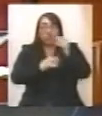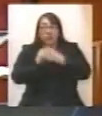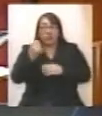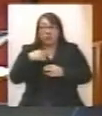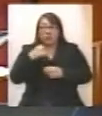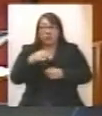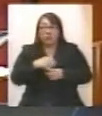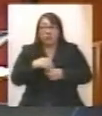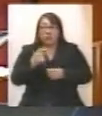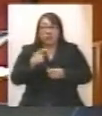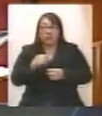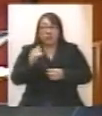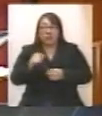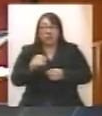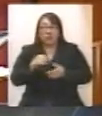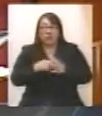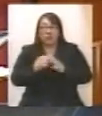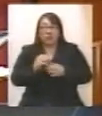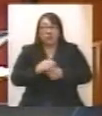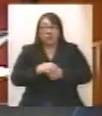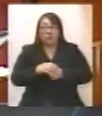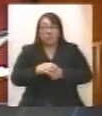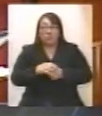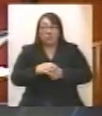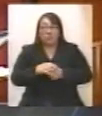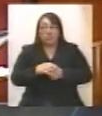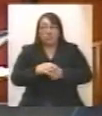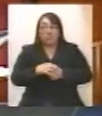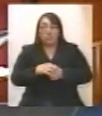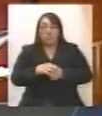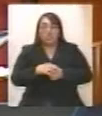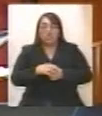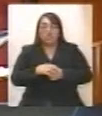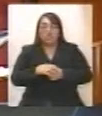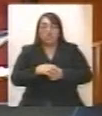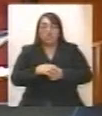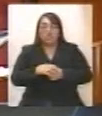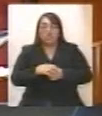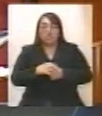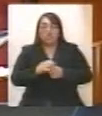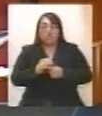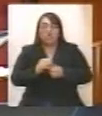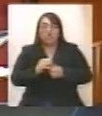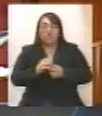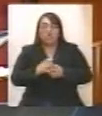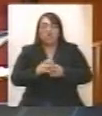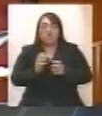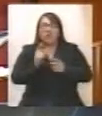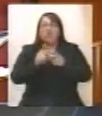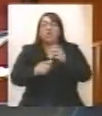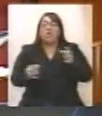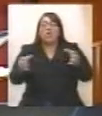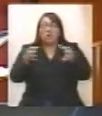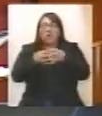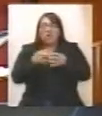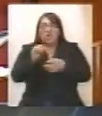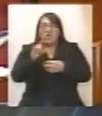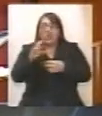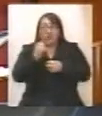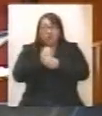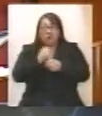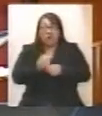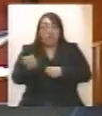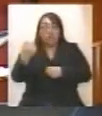civil cuando existan hechos evidentes que acrediten que los objetivos de los sindicatos han devenido